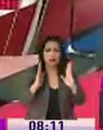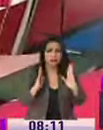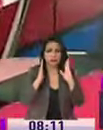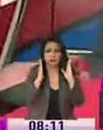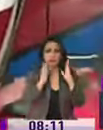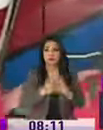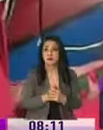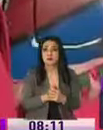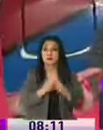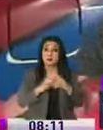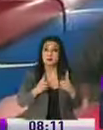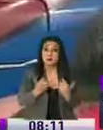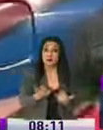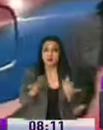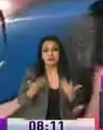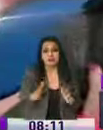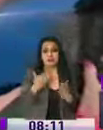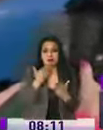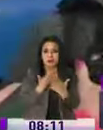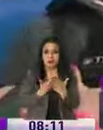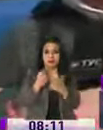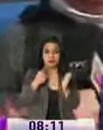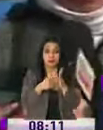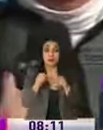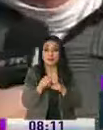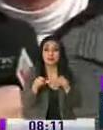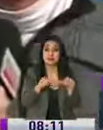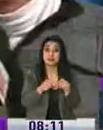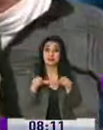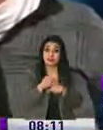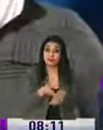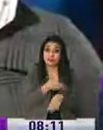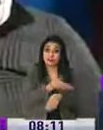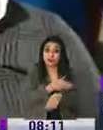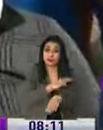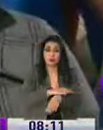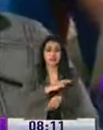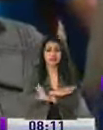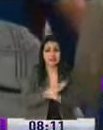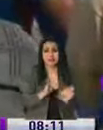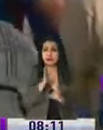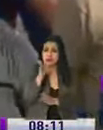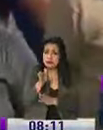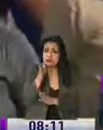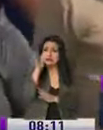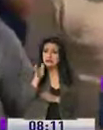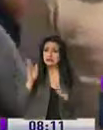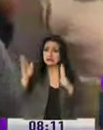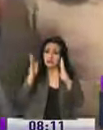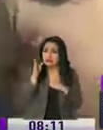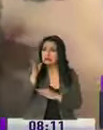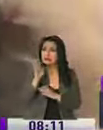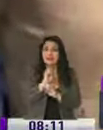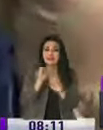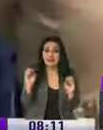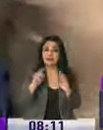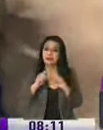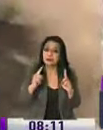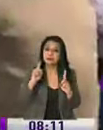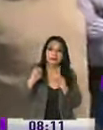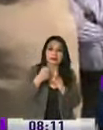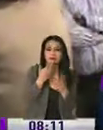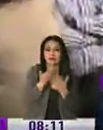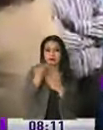en cuenta. En las administraciones pasadas era un lamento, pero ahora dando gracias primeramente a Dios y